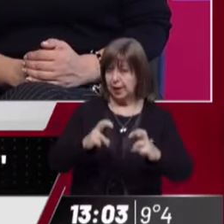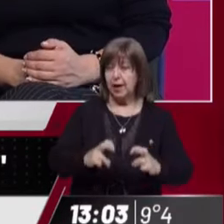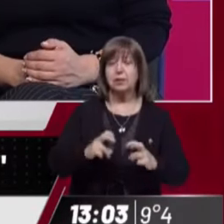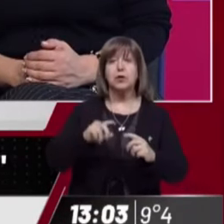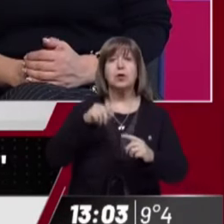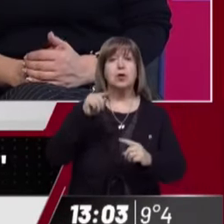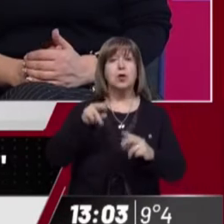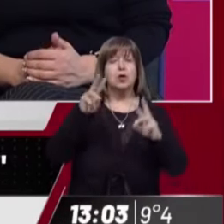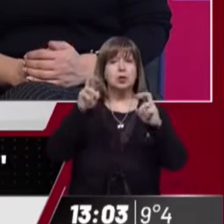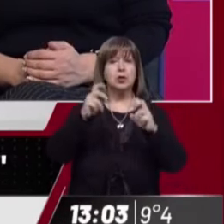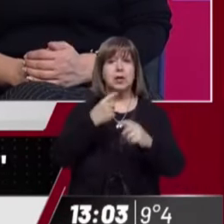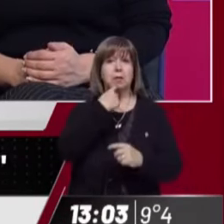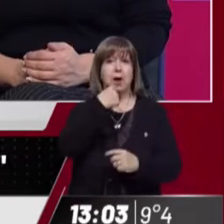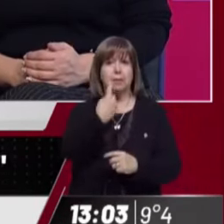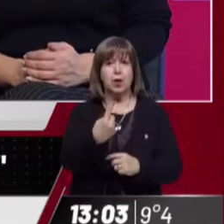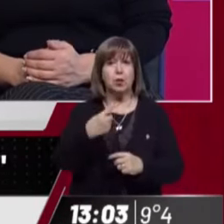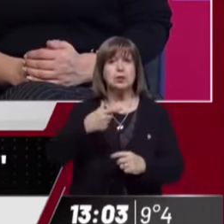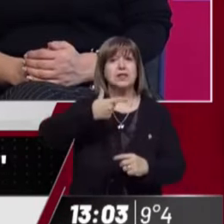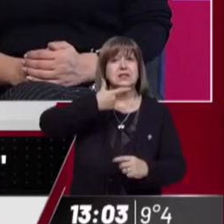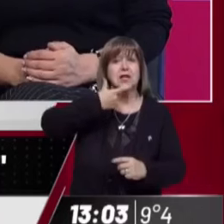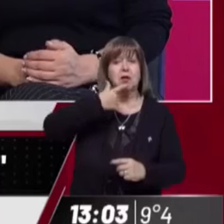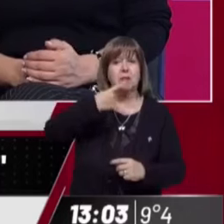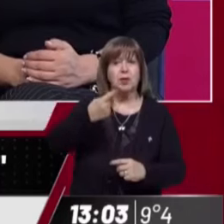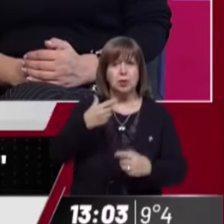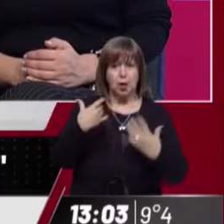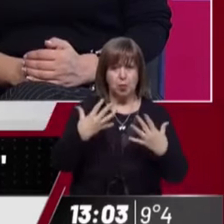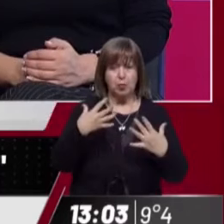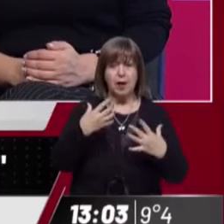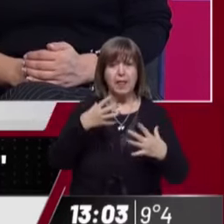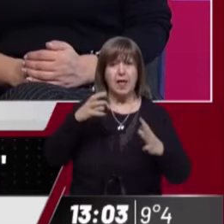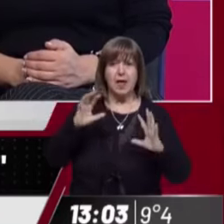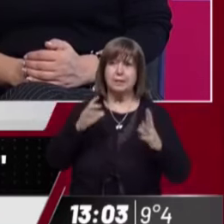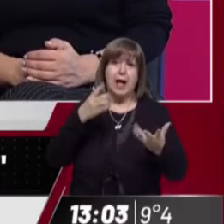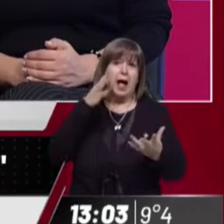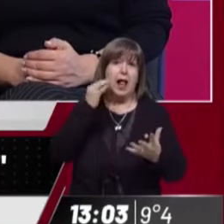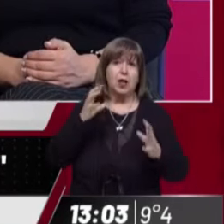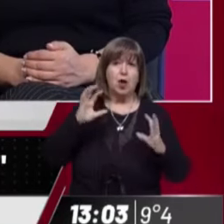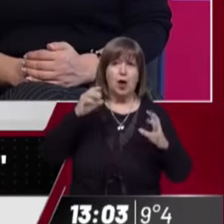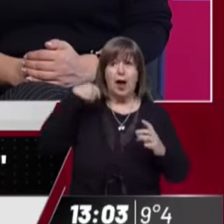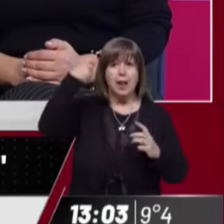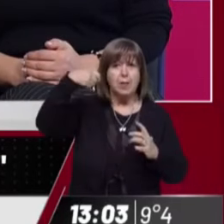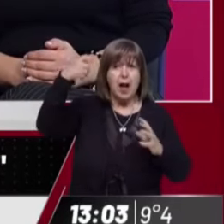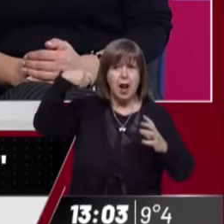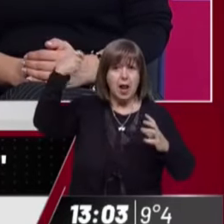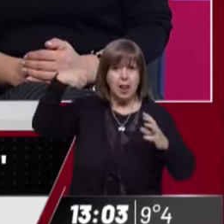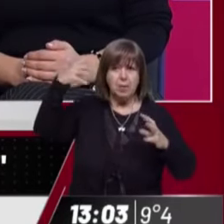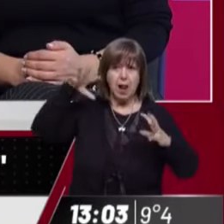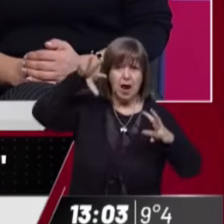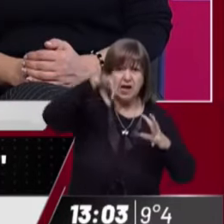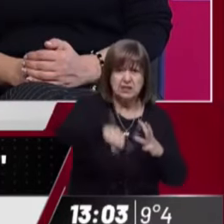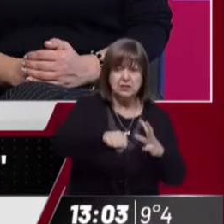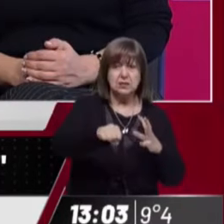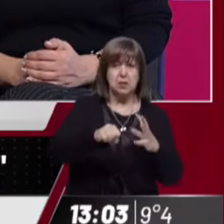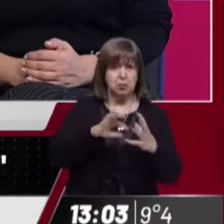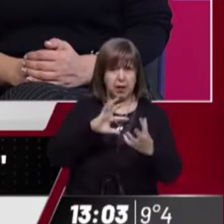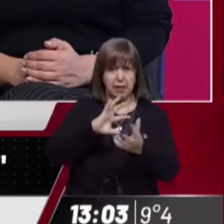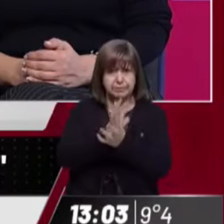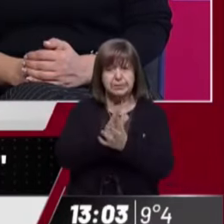esté enterrado después de un accidente que tuvieron dos de los detenidos, en un campo aledaño